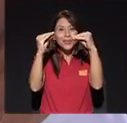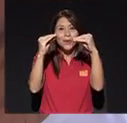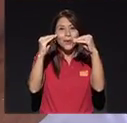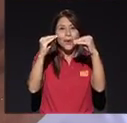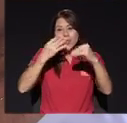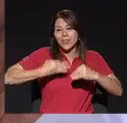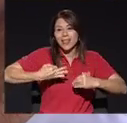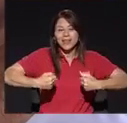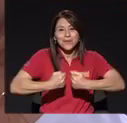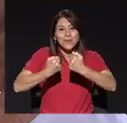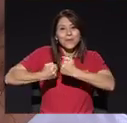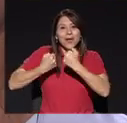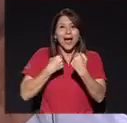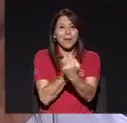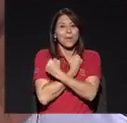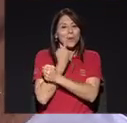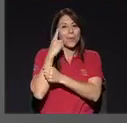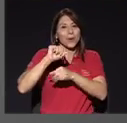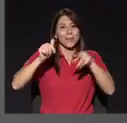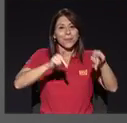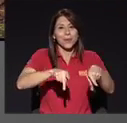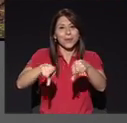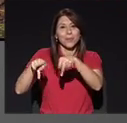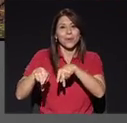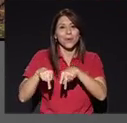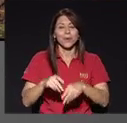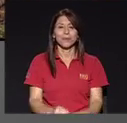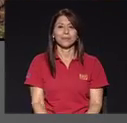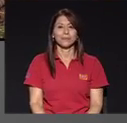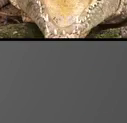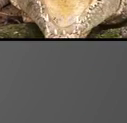son retos diarios y es amor por el prójimo.